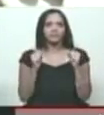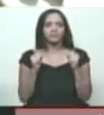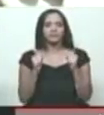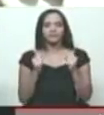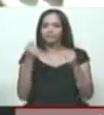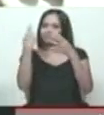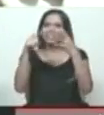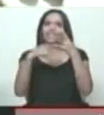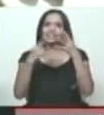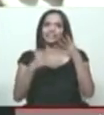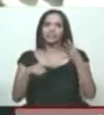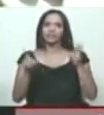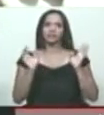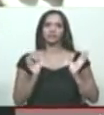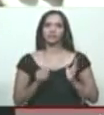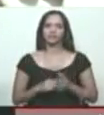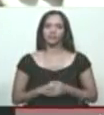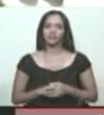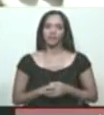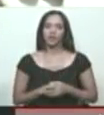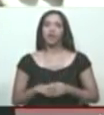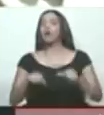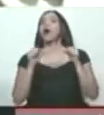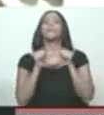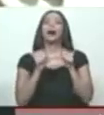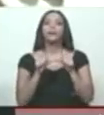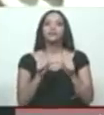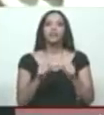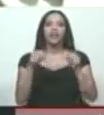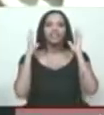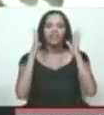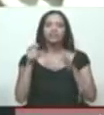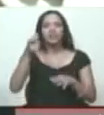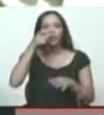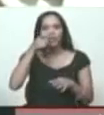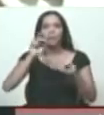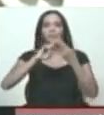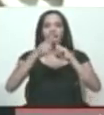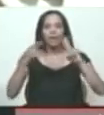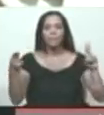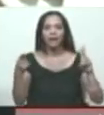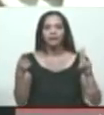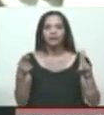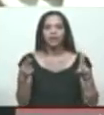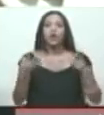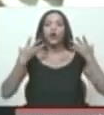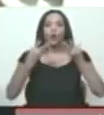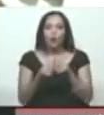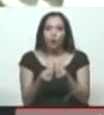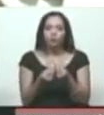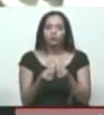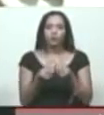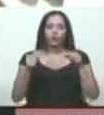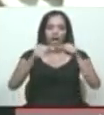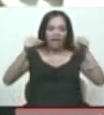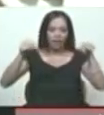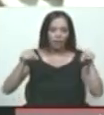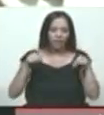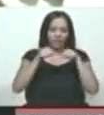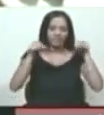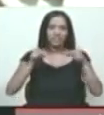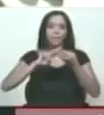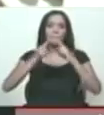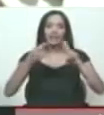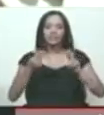etcétera, etcétera. Vamos a seguir atendiendo seguridad para la paz, junto a las cuadrillas de paz por comunidad, cuadrillas de